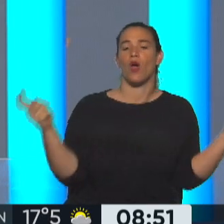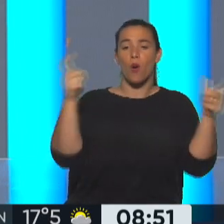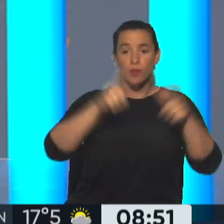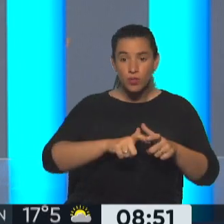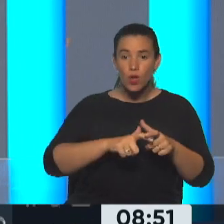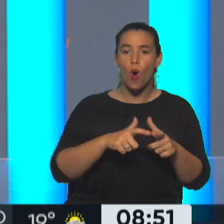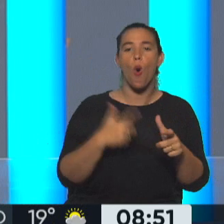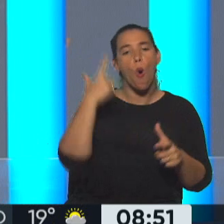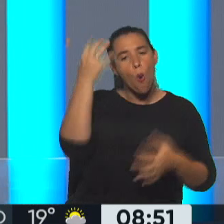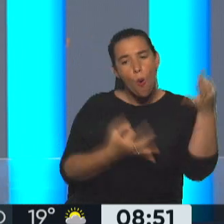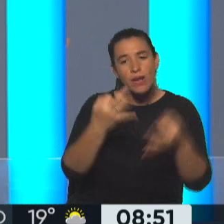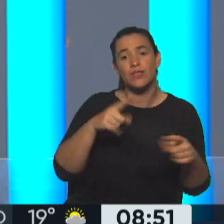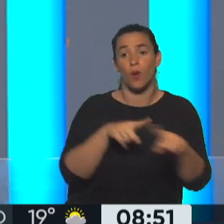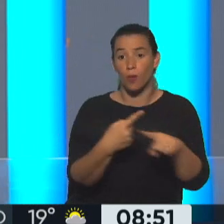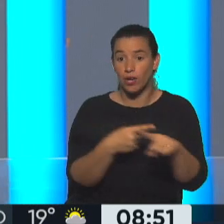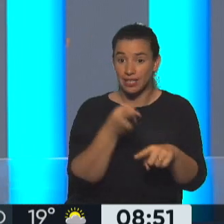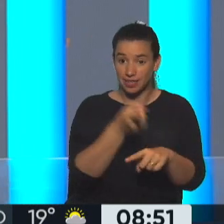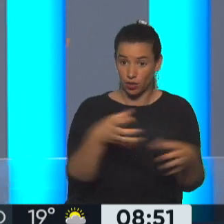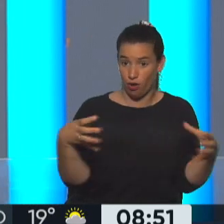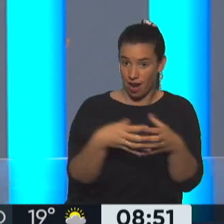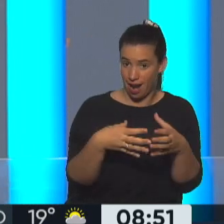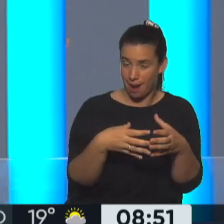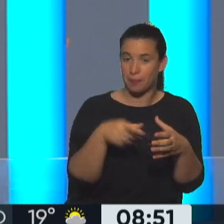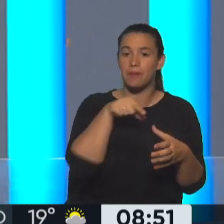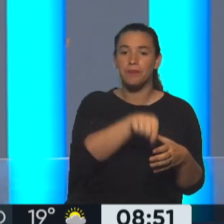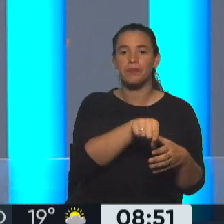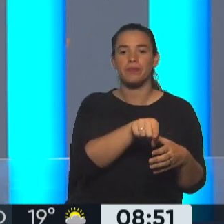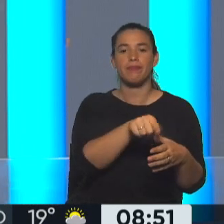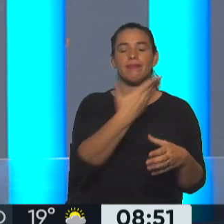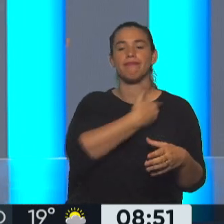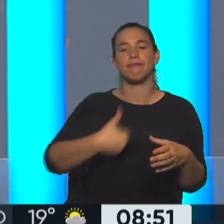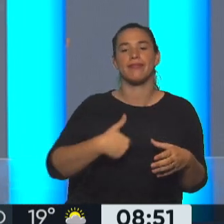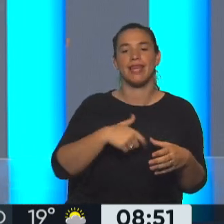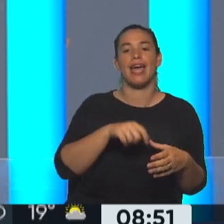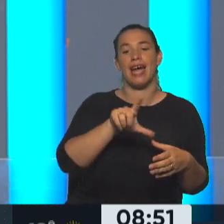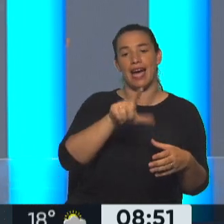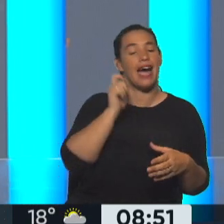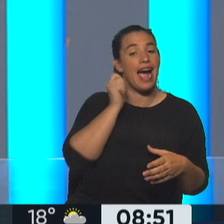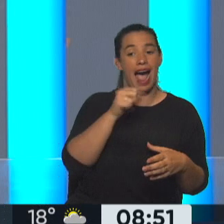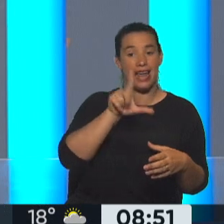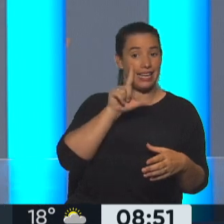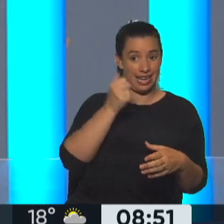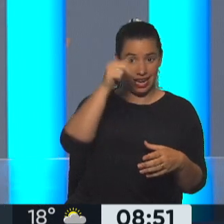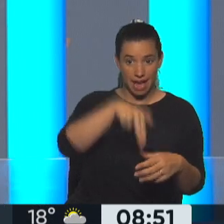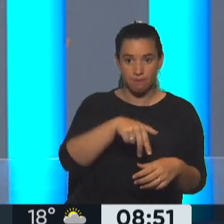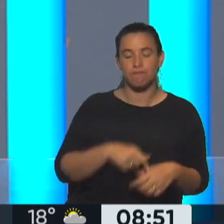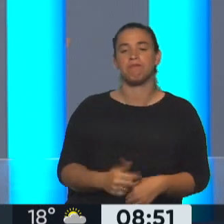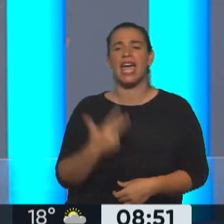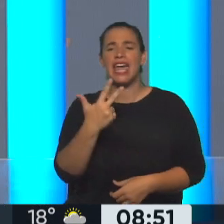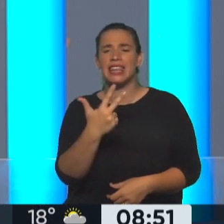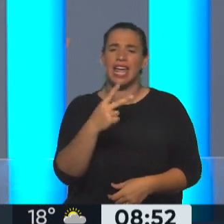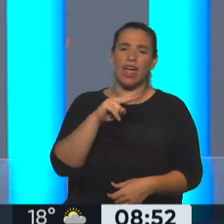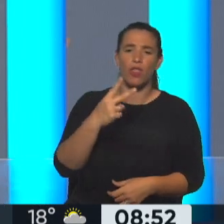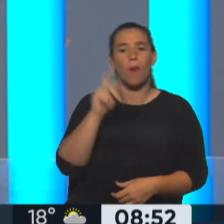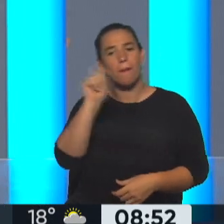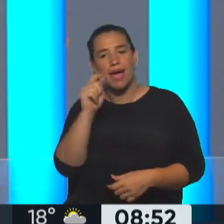de Diputados de la Nación, en la comisión que preside Carolina Galliar. Cuando pasen 2 o 3 meses, en definitiva